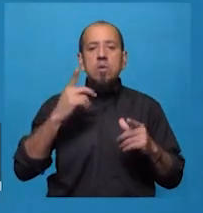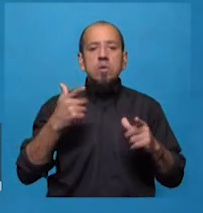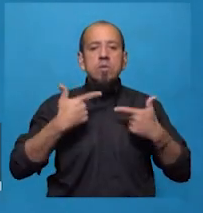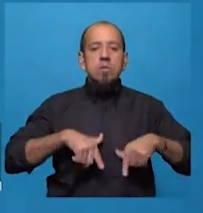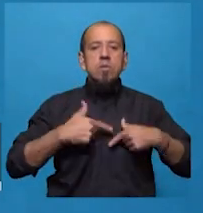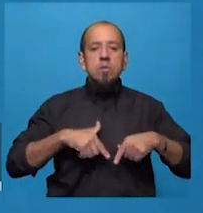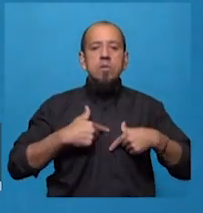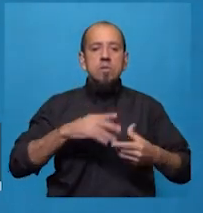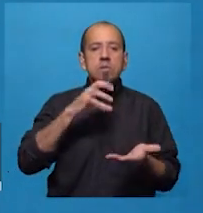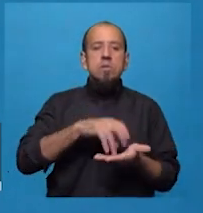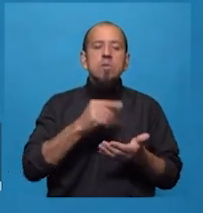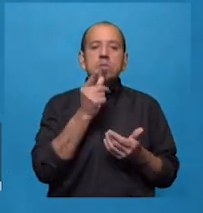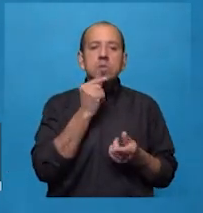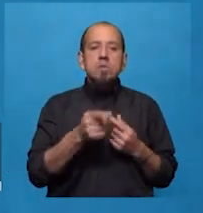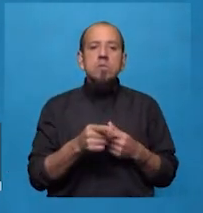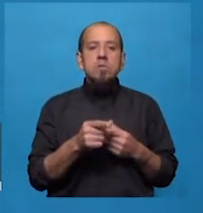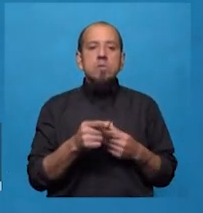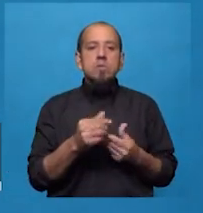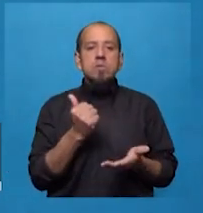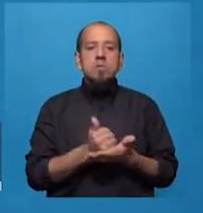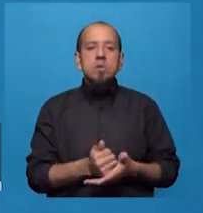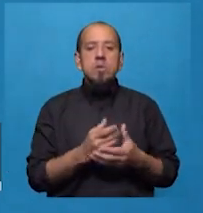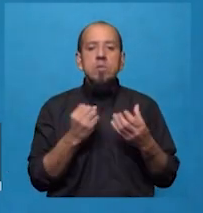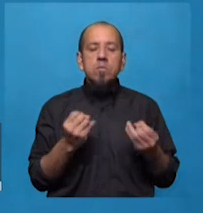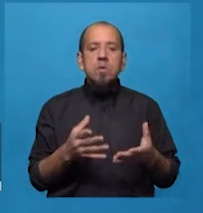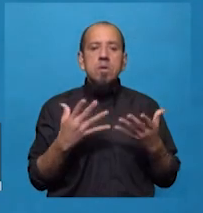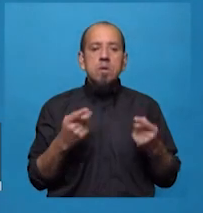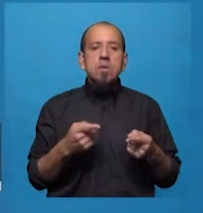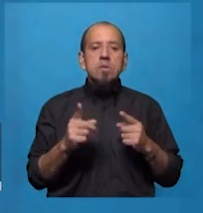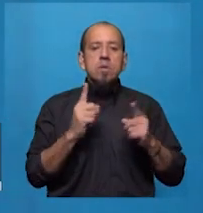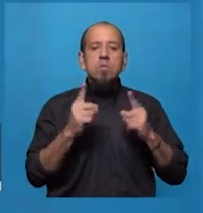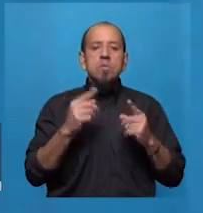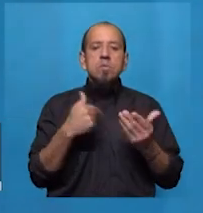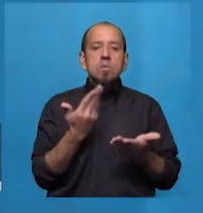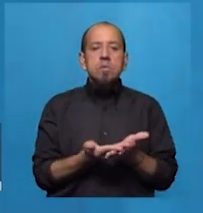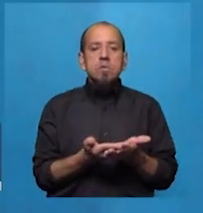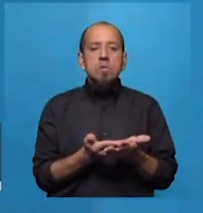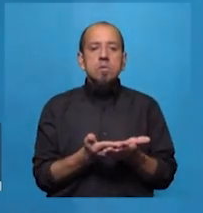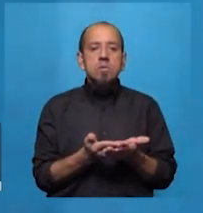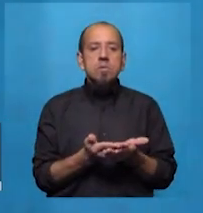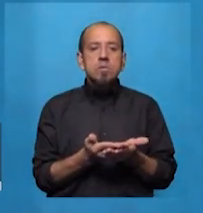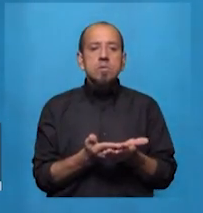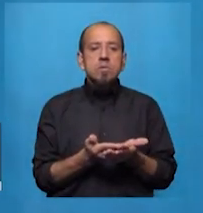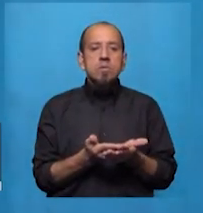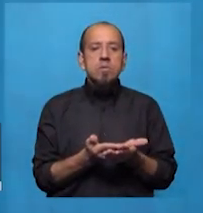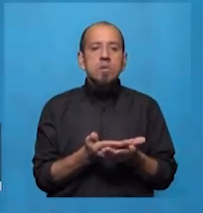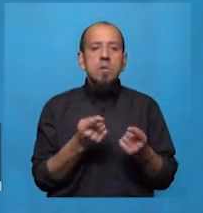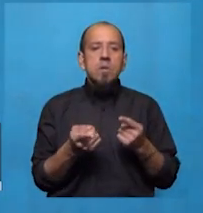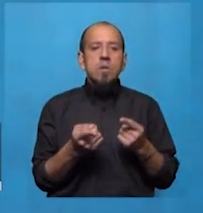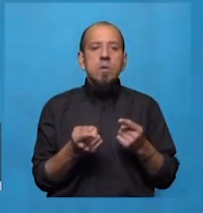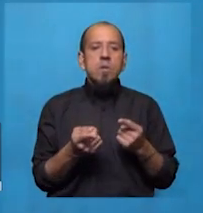de las seccionales de la zona se hicieran presente por los vecinos querían manifestarle algunos planteos y bueno fuimos allí